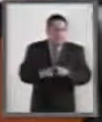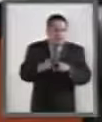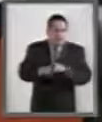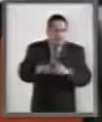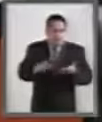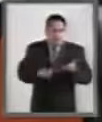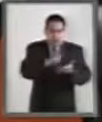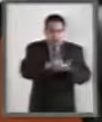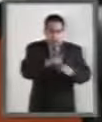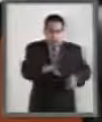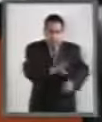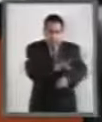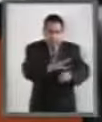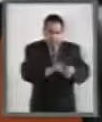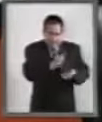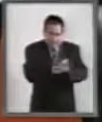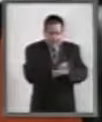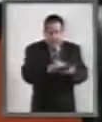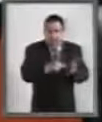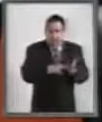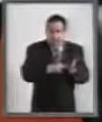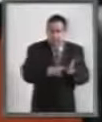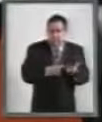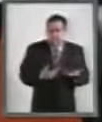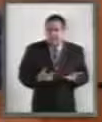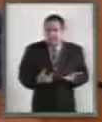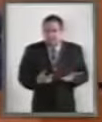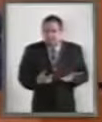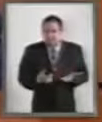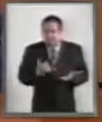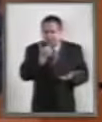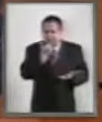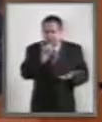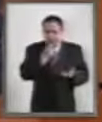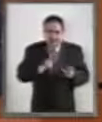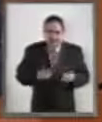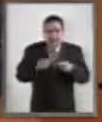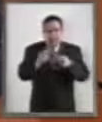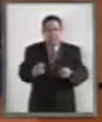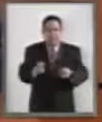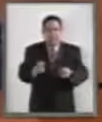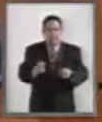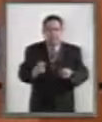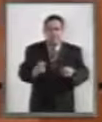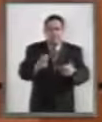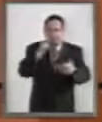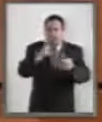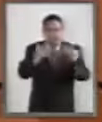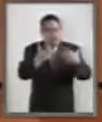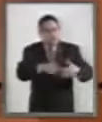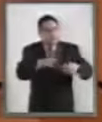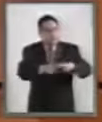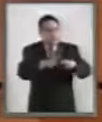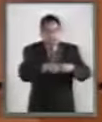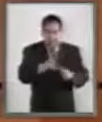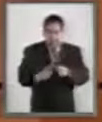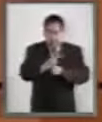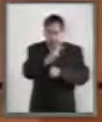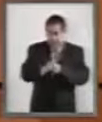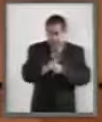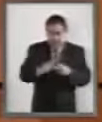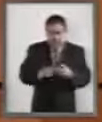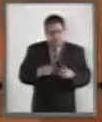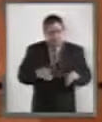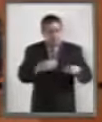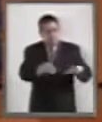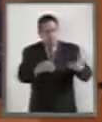la reforma energética lo señala. Se han entregado las empresas fundamentales de este país